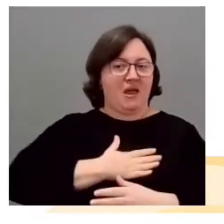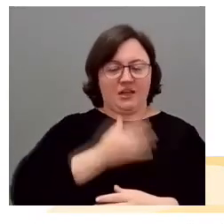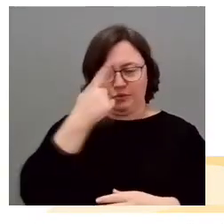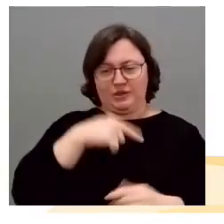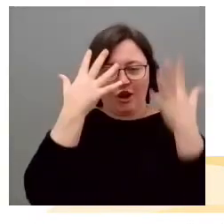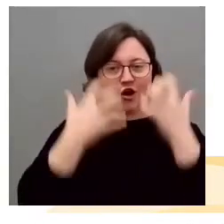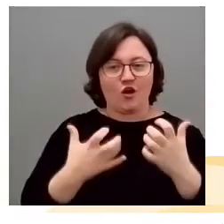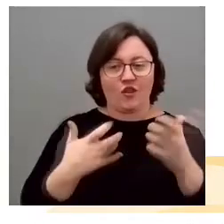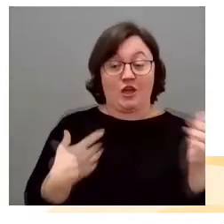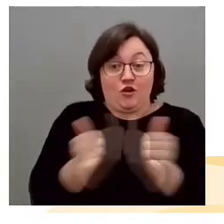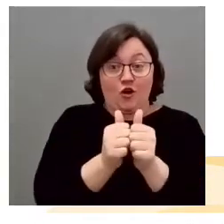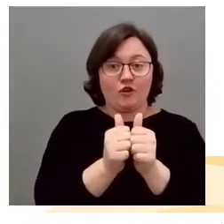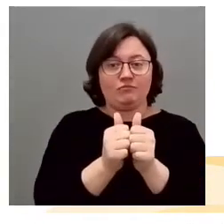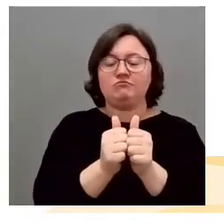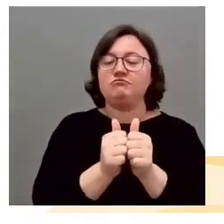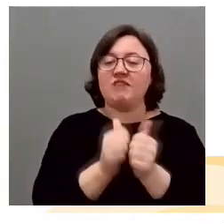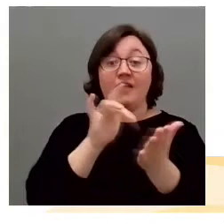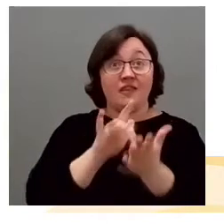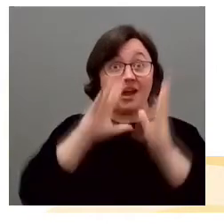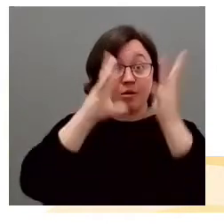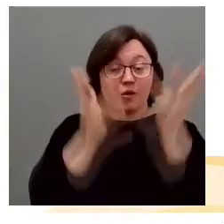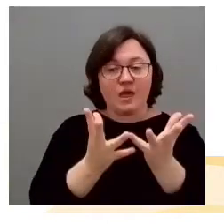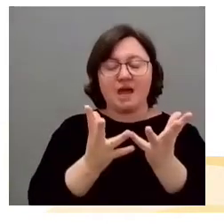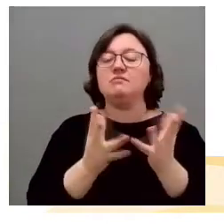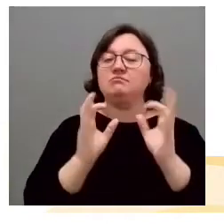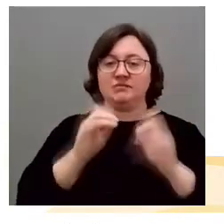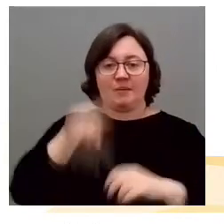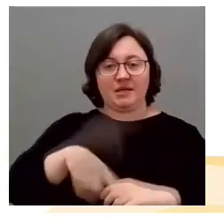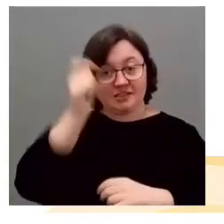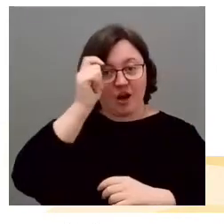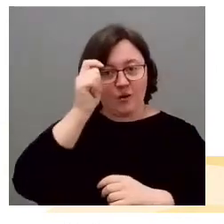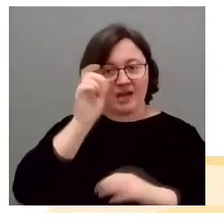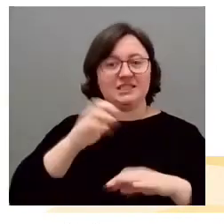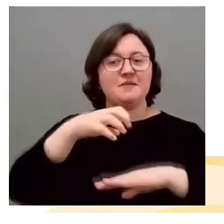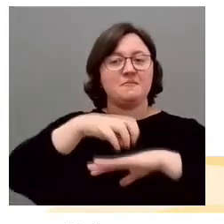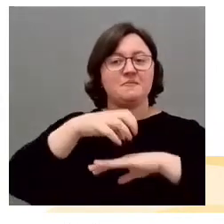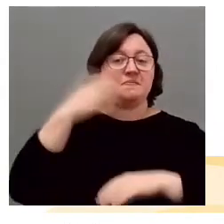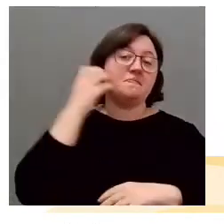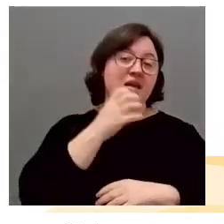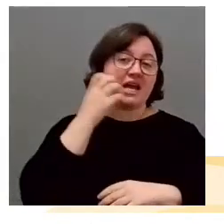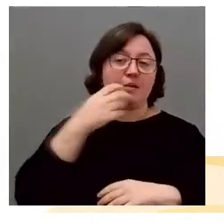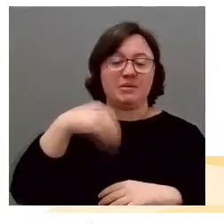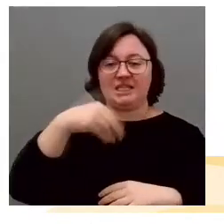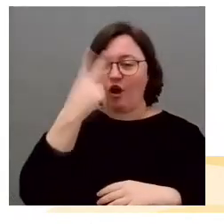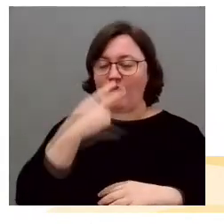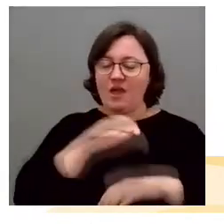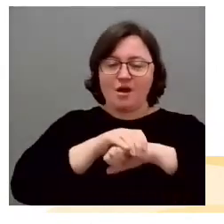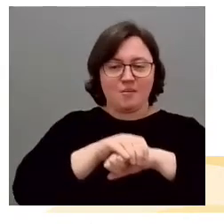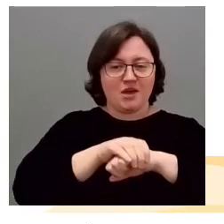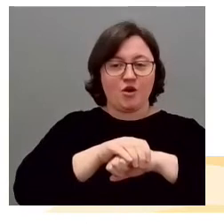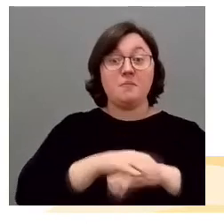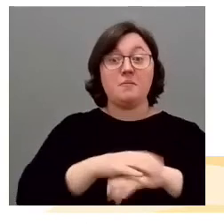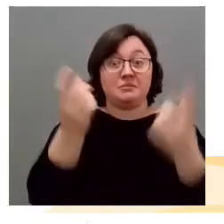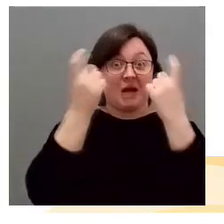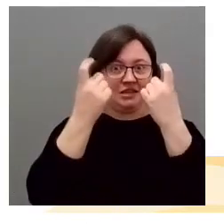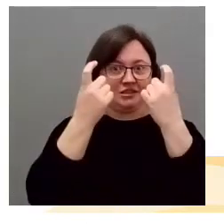Manoli, el acompañaros siempre en este día, ¿no? Saludar, por supuesto, también a Miguel Carballeda, presidente de la ONCE, amigo y maestro